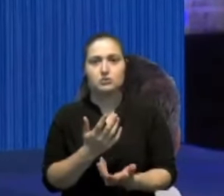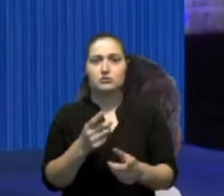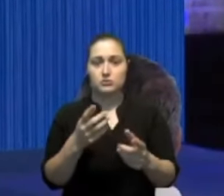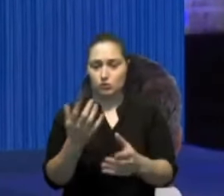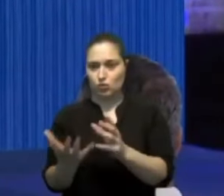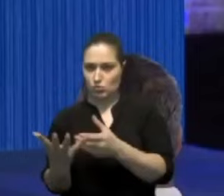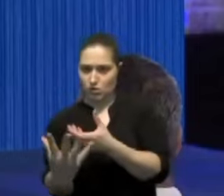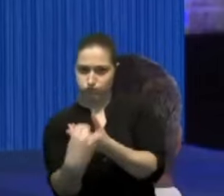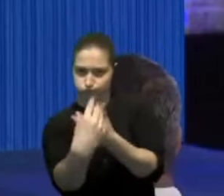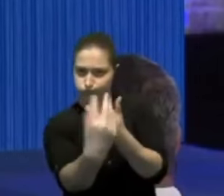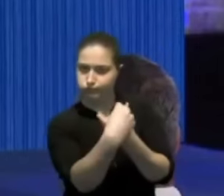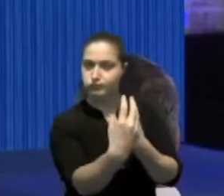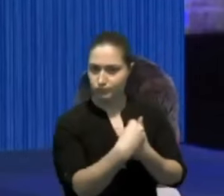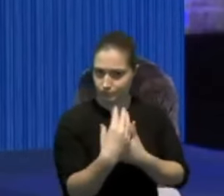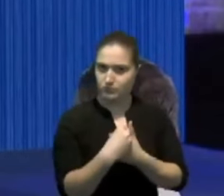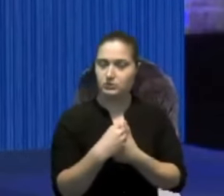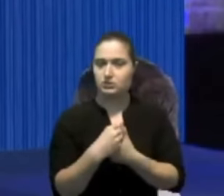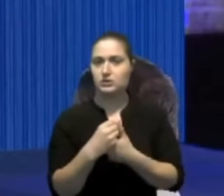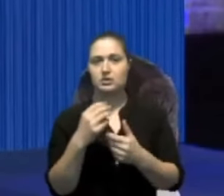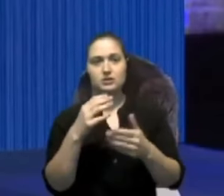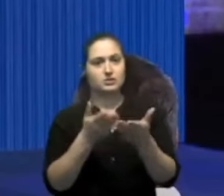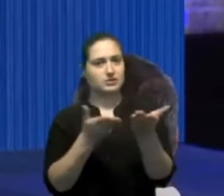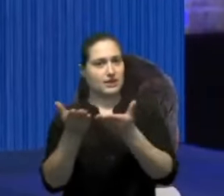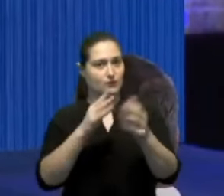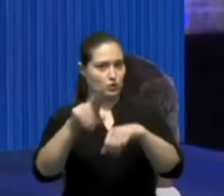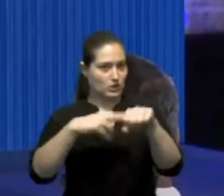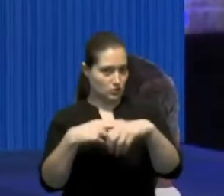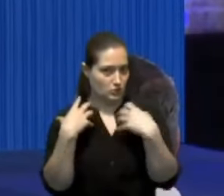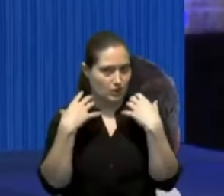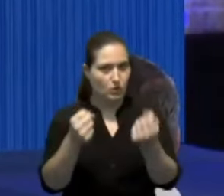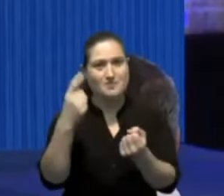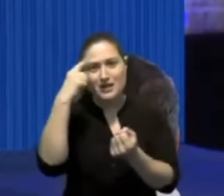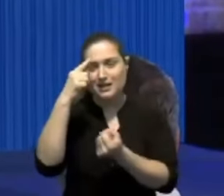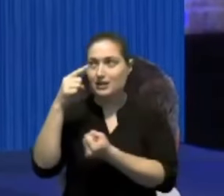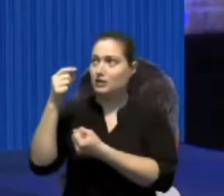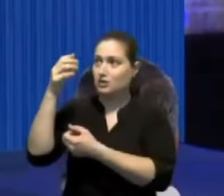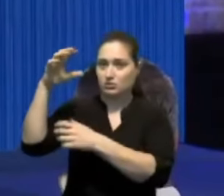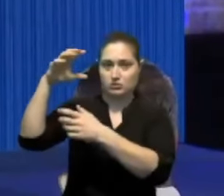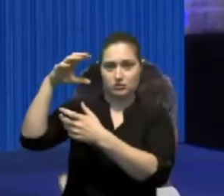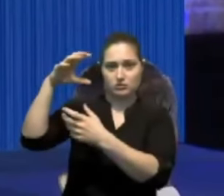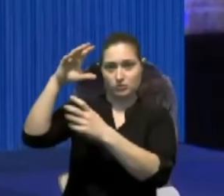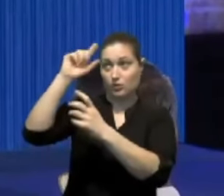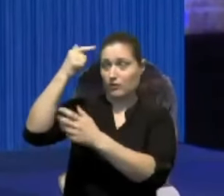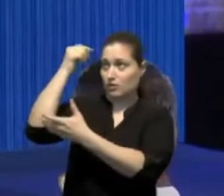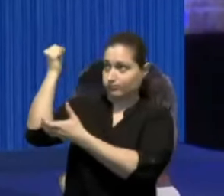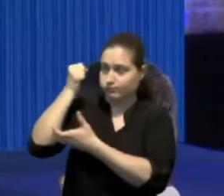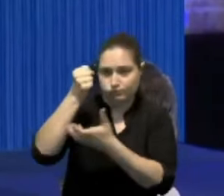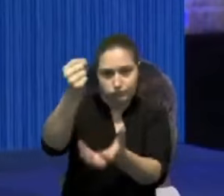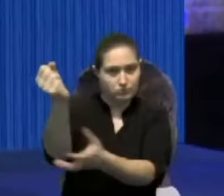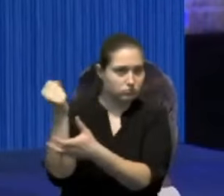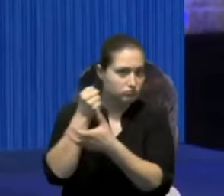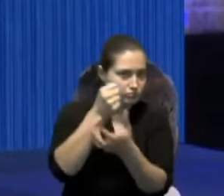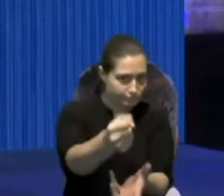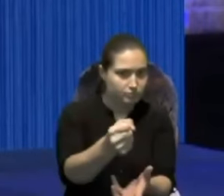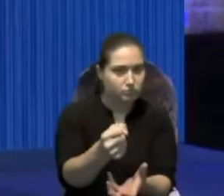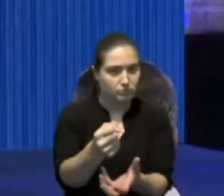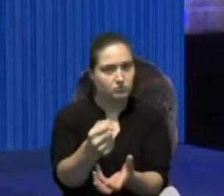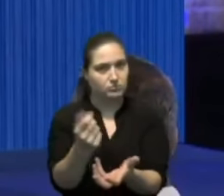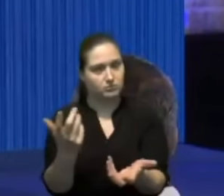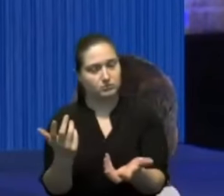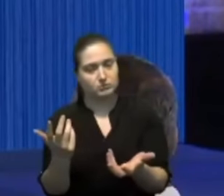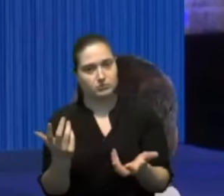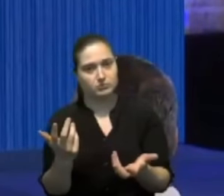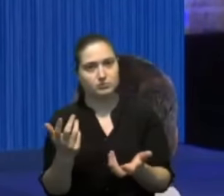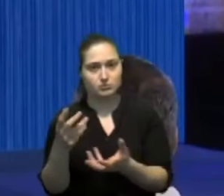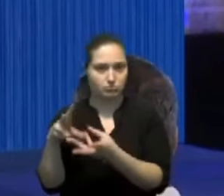nos den para nosotros poder atender destinar más recursos para alto costo destinar más recursos para asistencia y demás con esos pasos